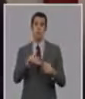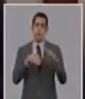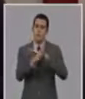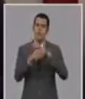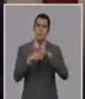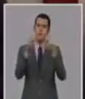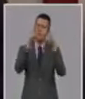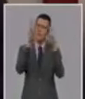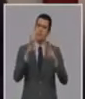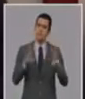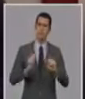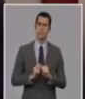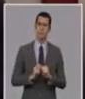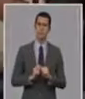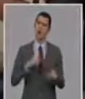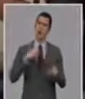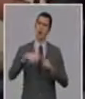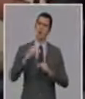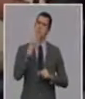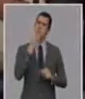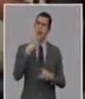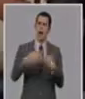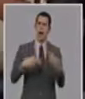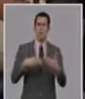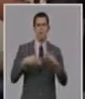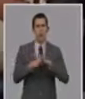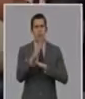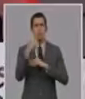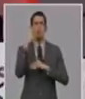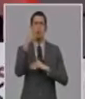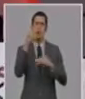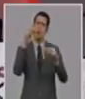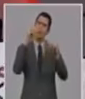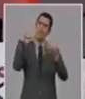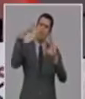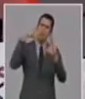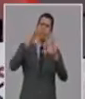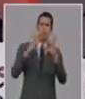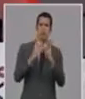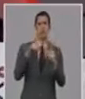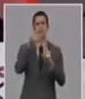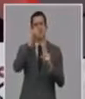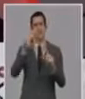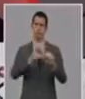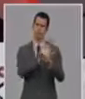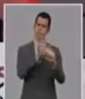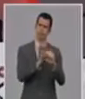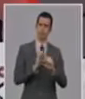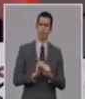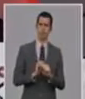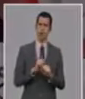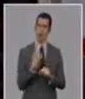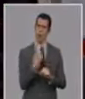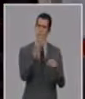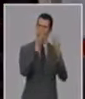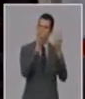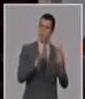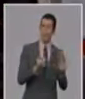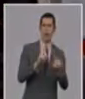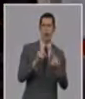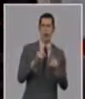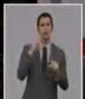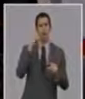productos audiovisuales, el intercambio creciente con las instituciones del país y la consolidada sinergia multimedial con la Mesa Redonda